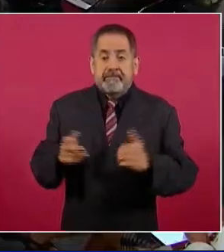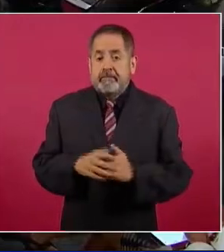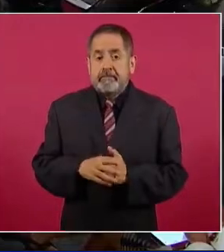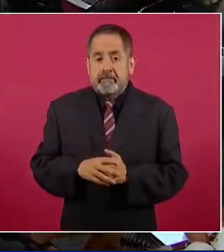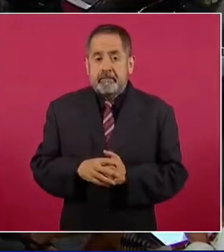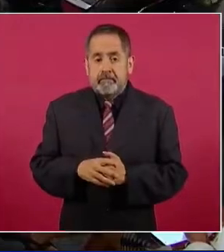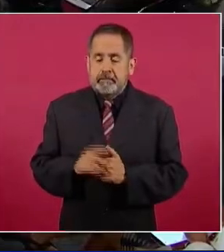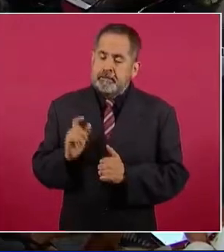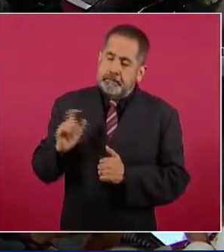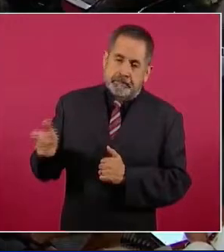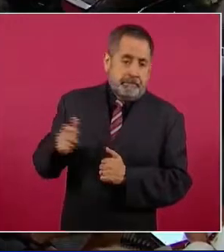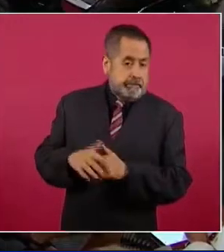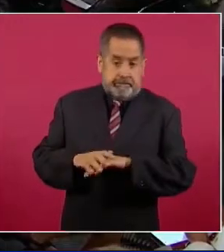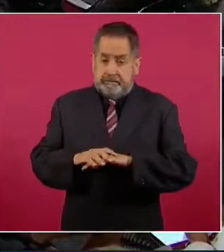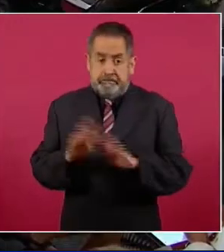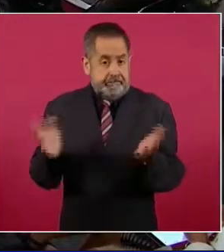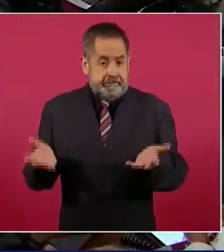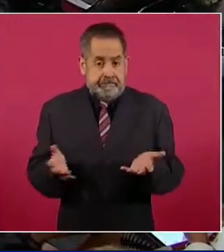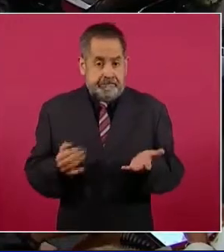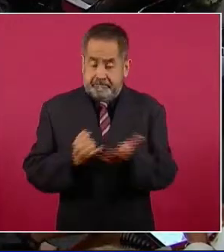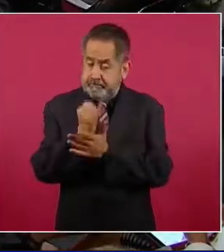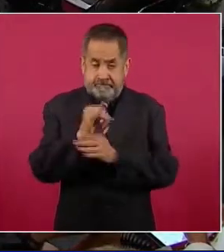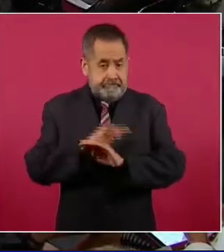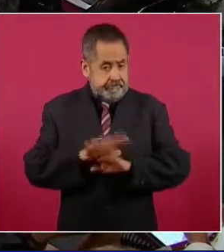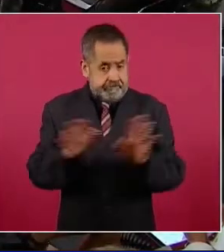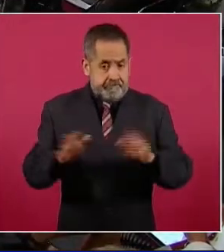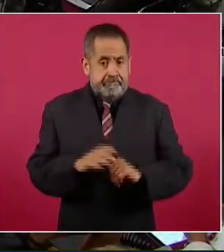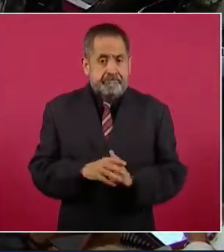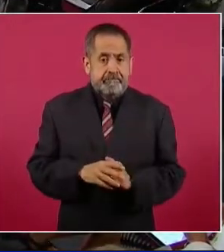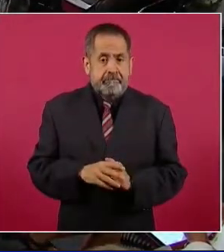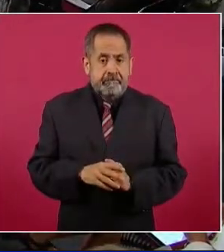Y entonces no hay otra salida, no.